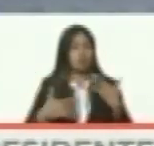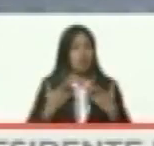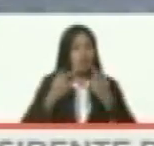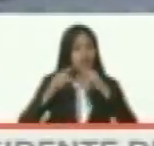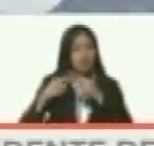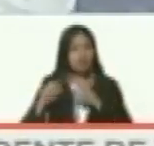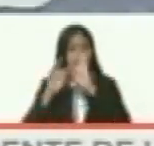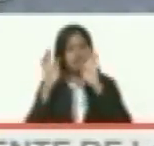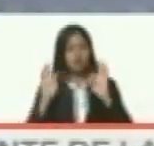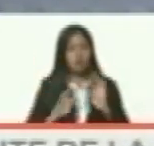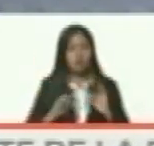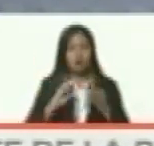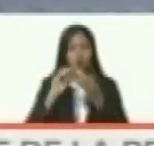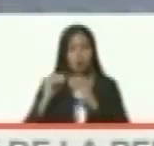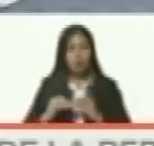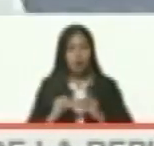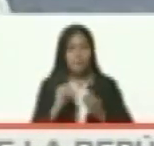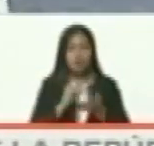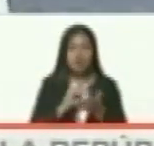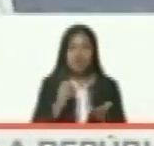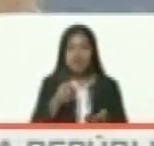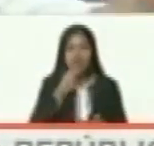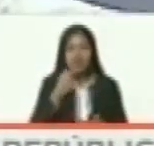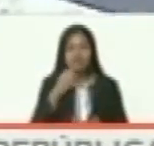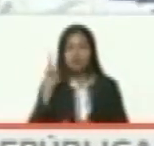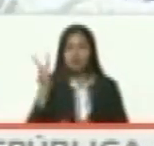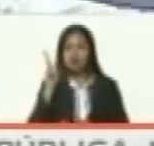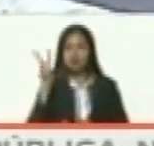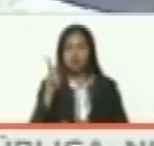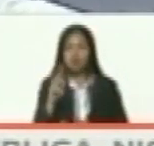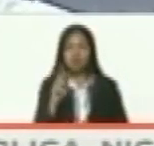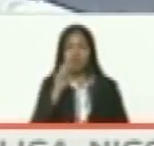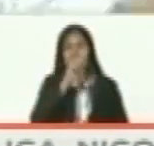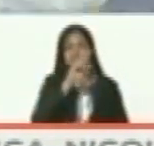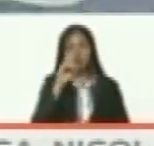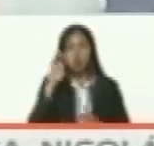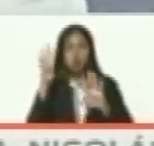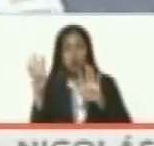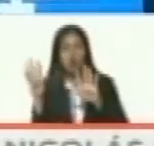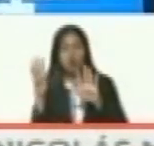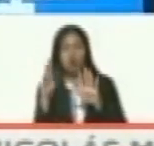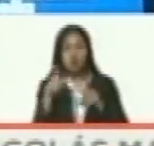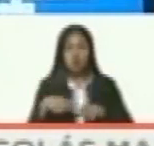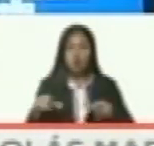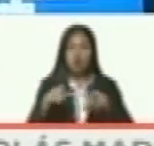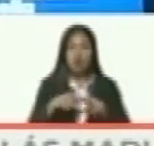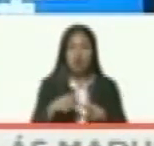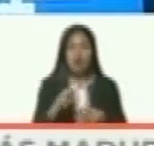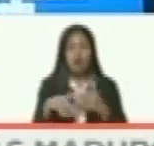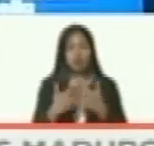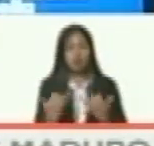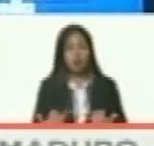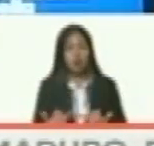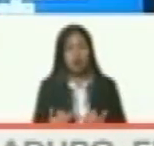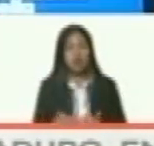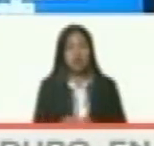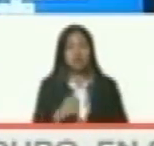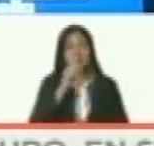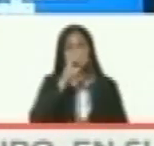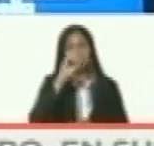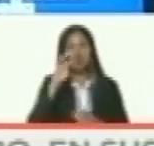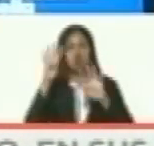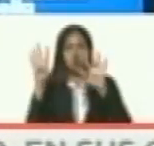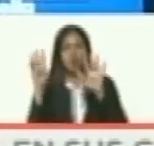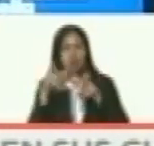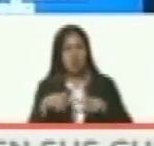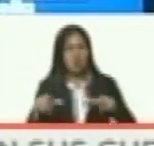actividades, para arreglar, poner bella Venezuela, 109 ciudades, ¿verdad? Por ahora vamos con 109 ciudades.